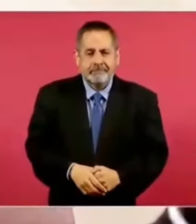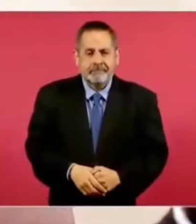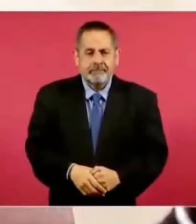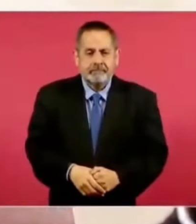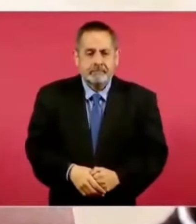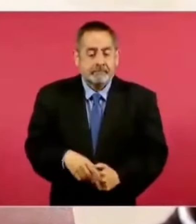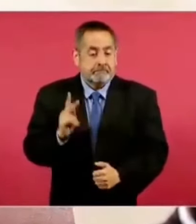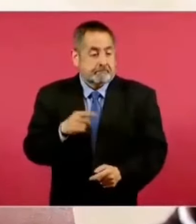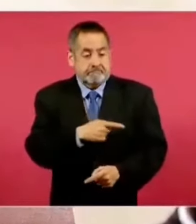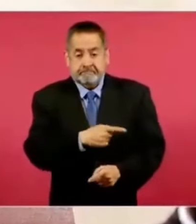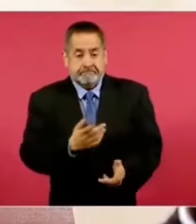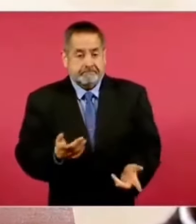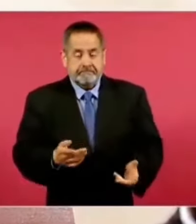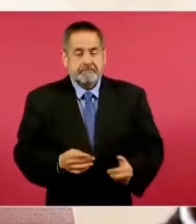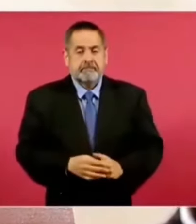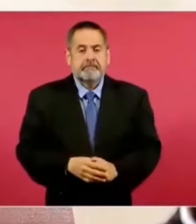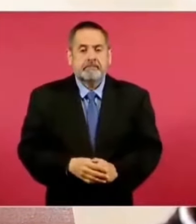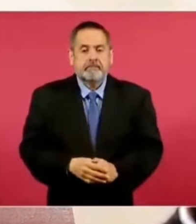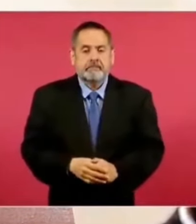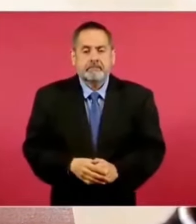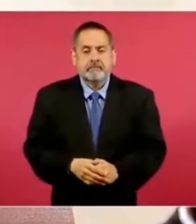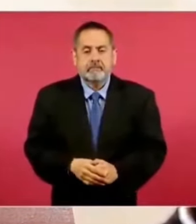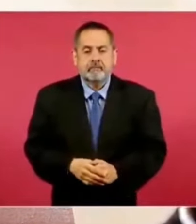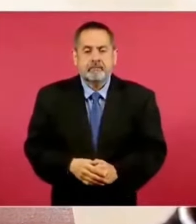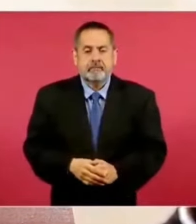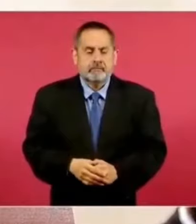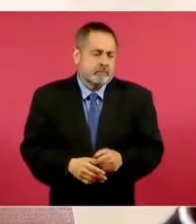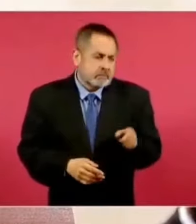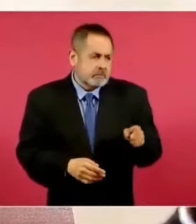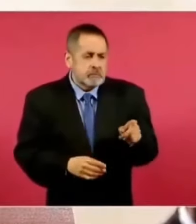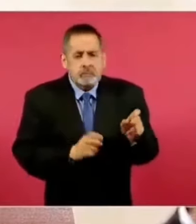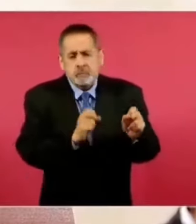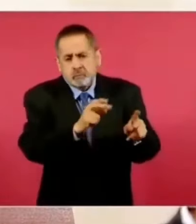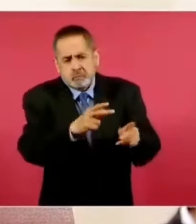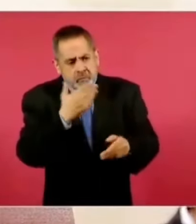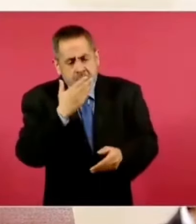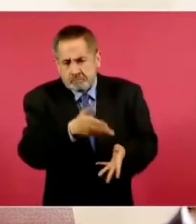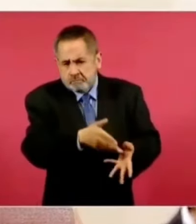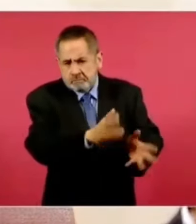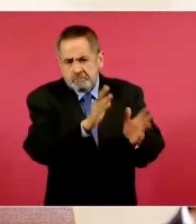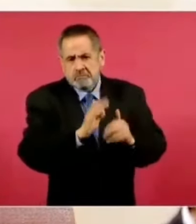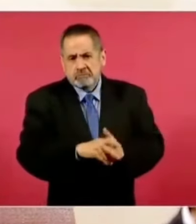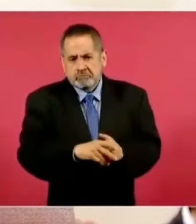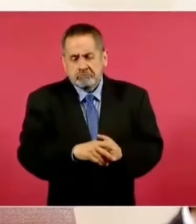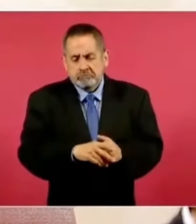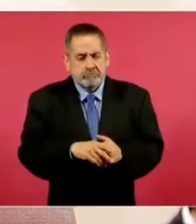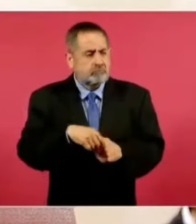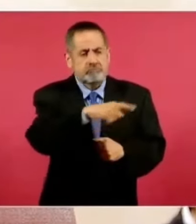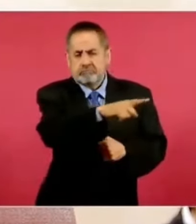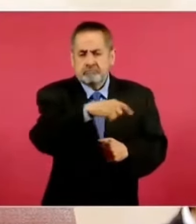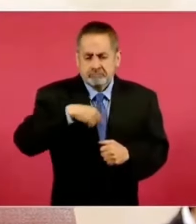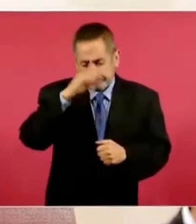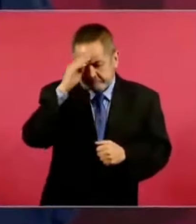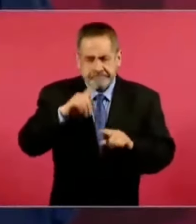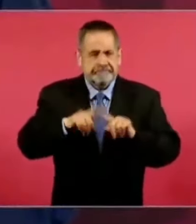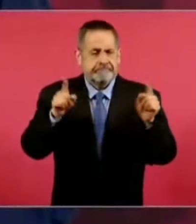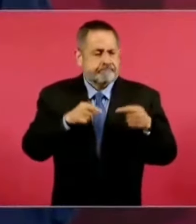Pero, pues es legítimo que tengamos estas diferencias, porque